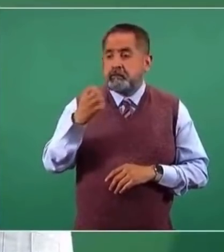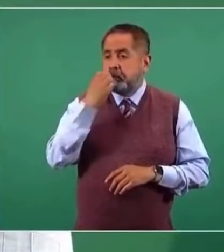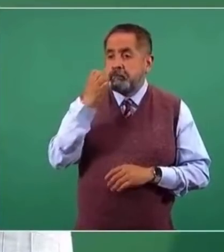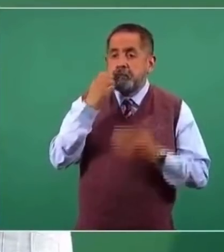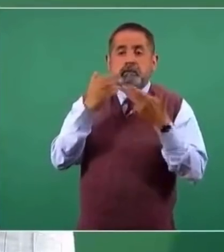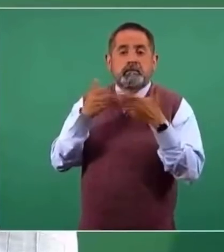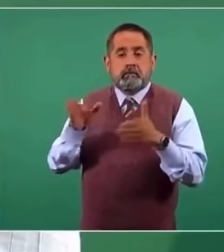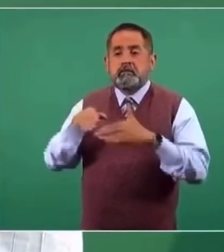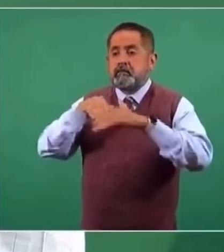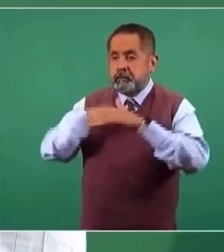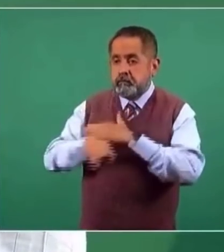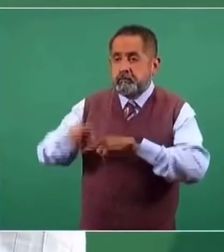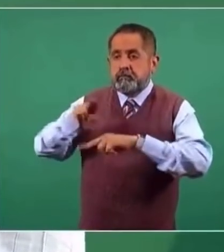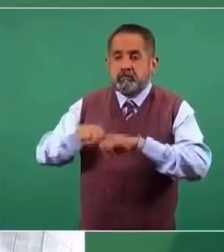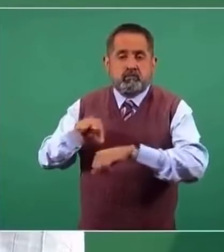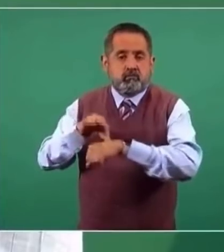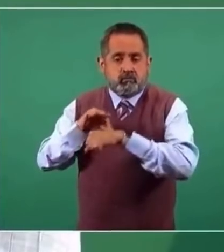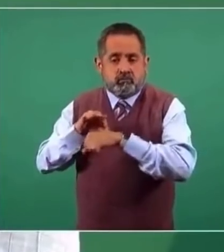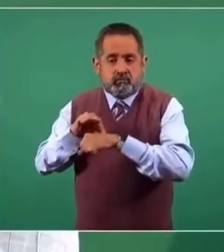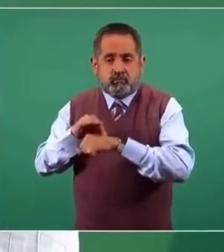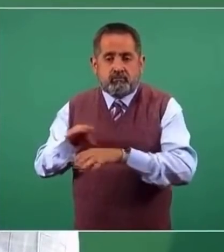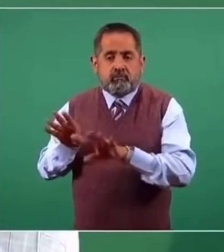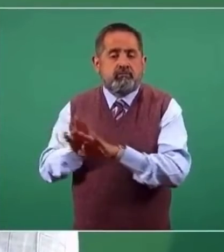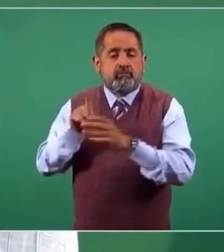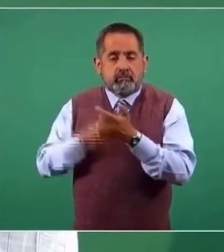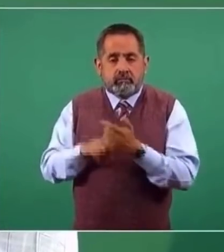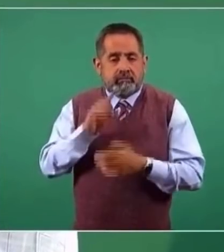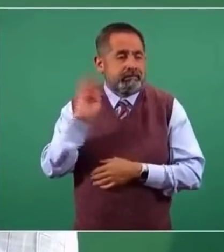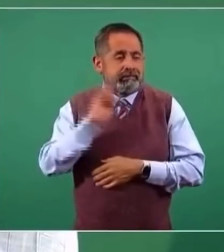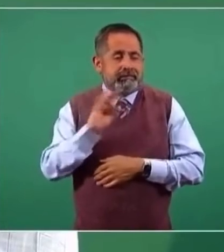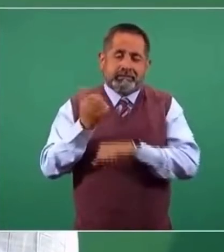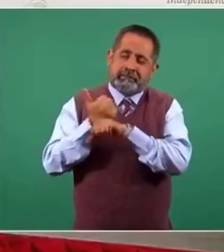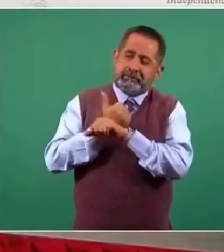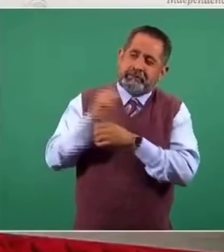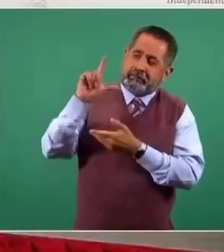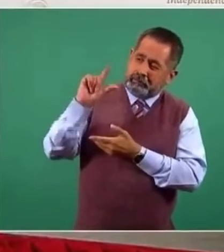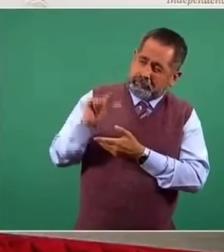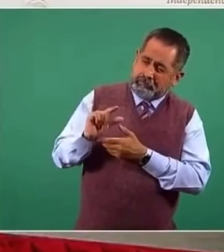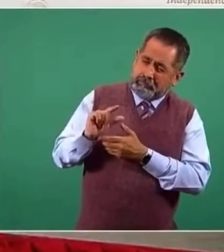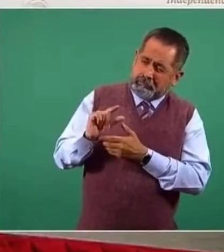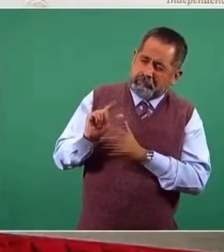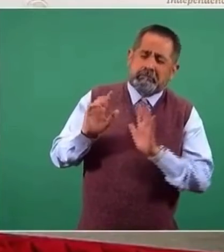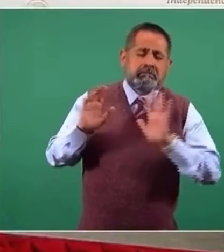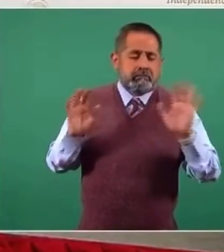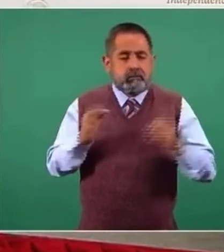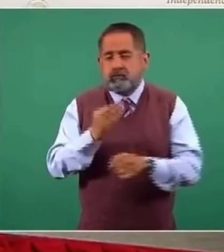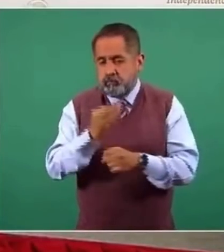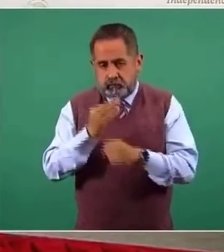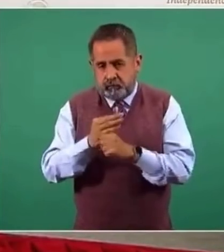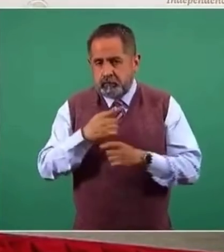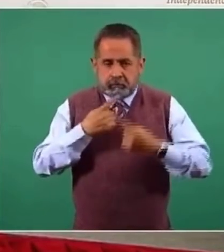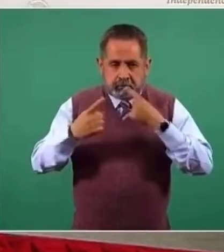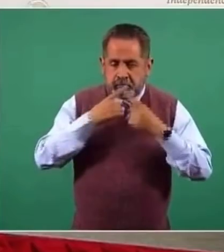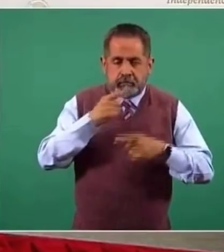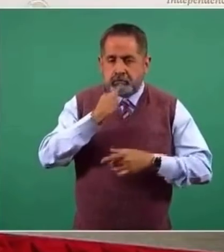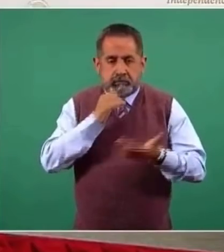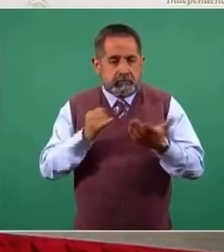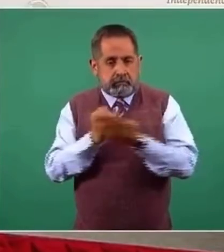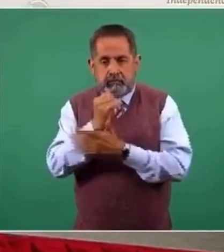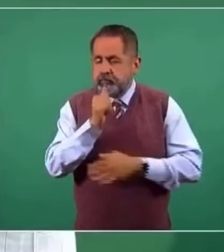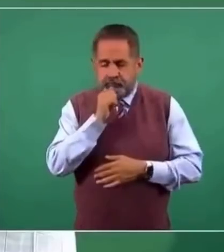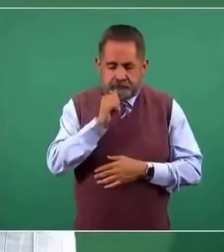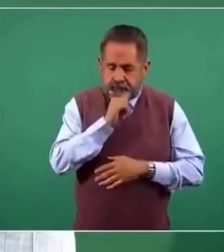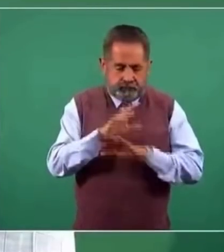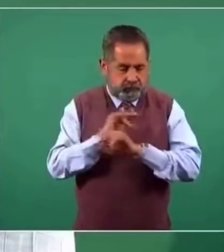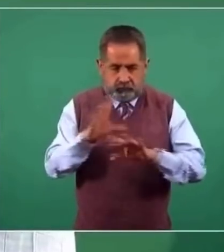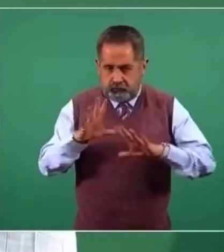del regreso a clases los rangos bajos de un nivel amarillo. reitero, esto se está evaluando, no lo tomen todavía